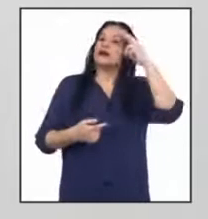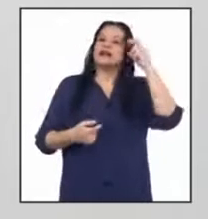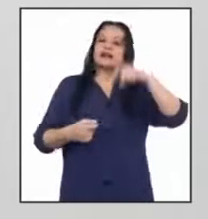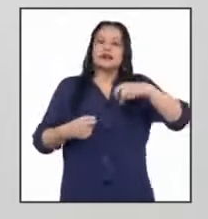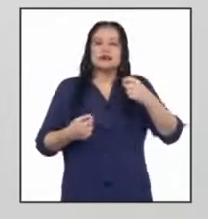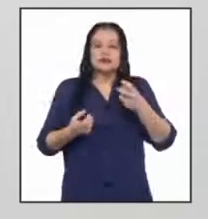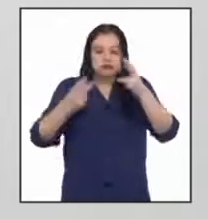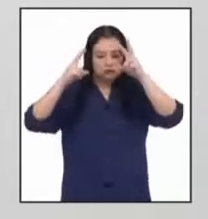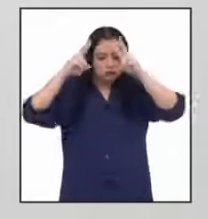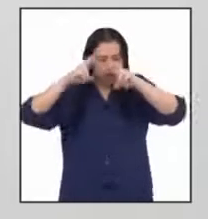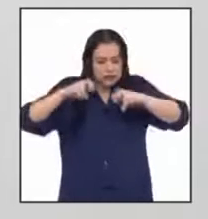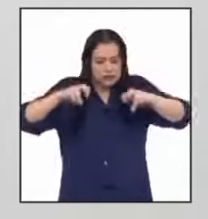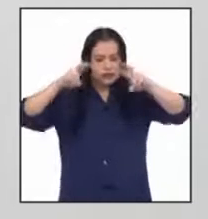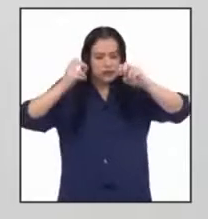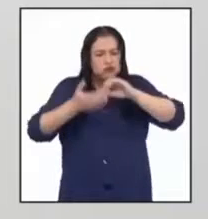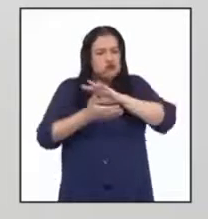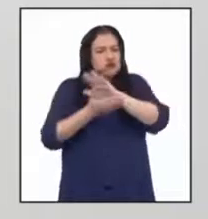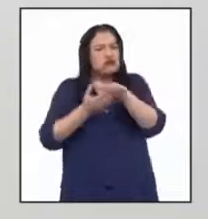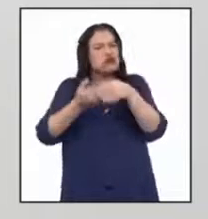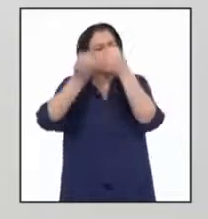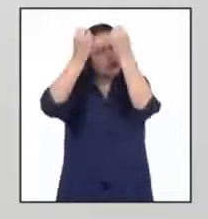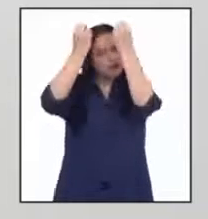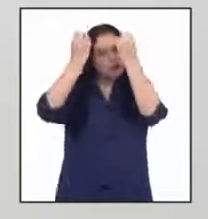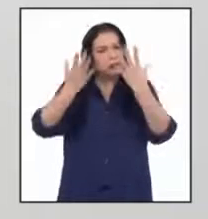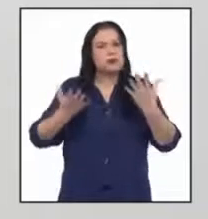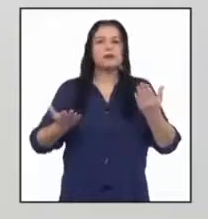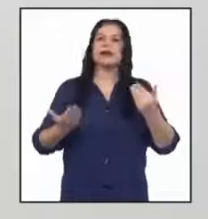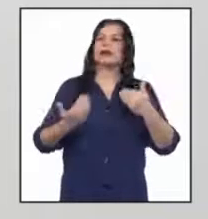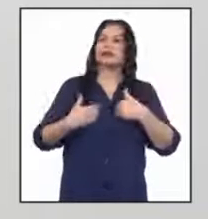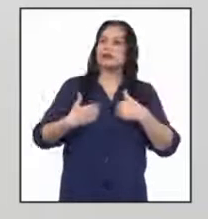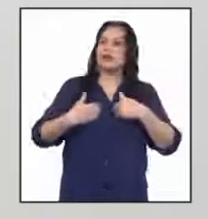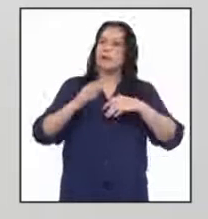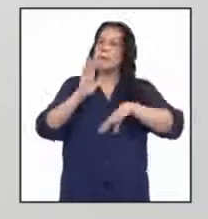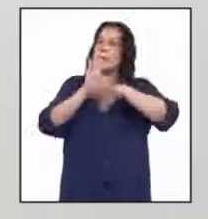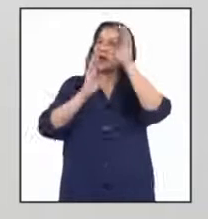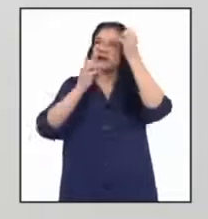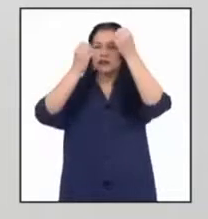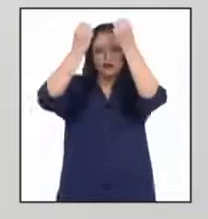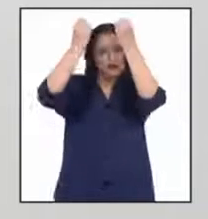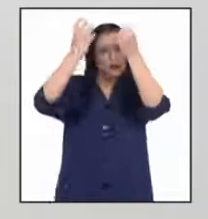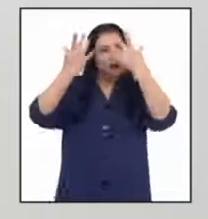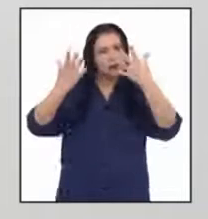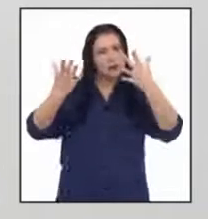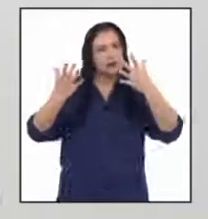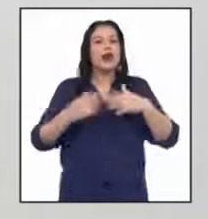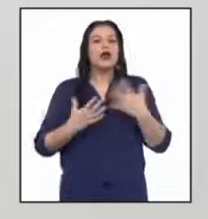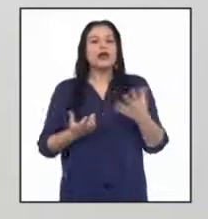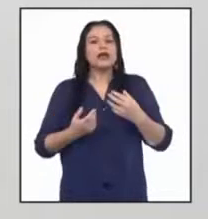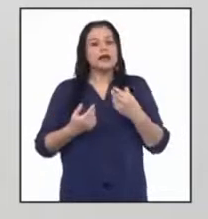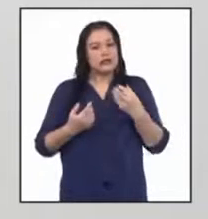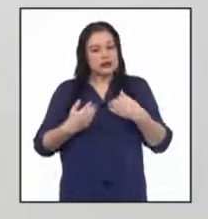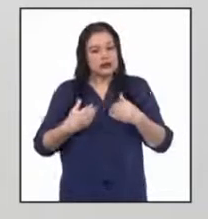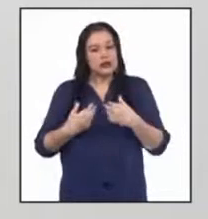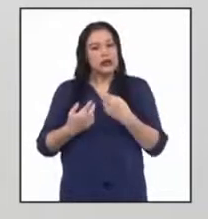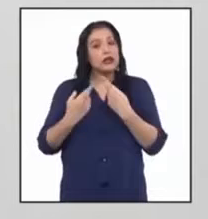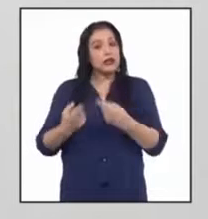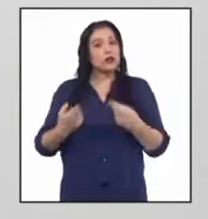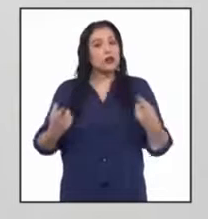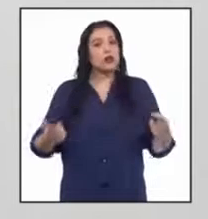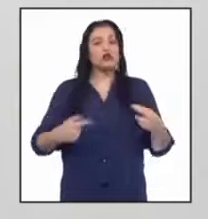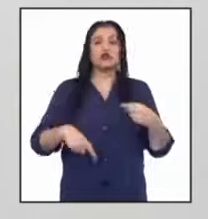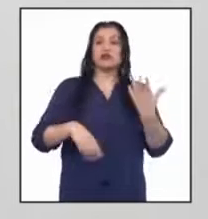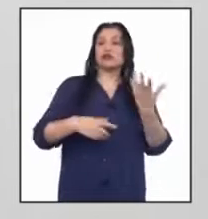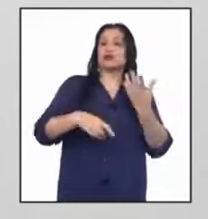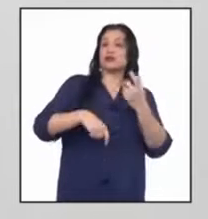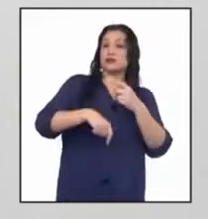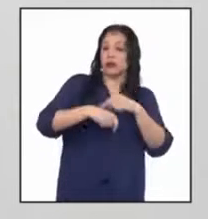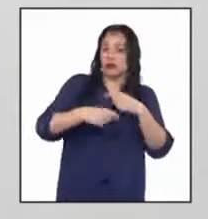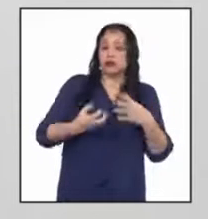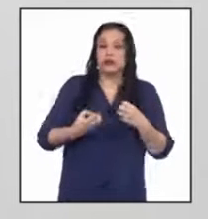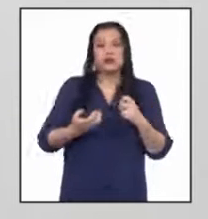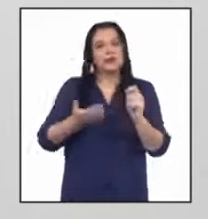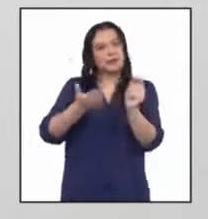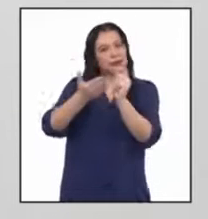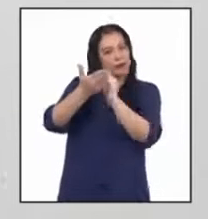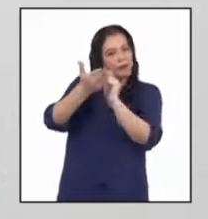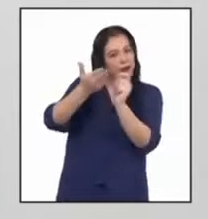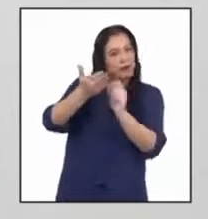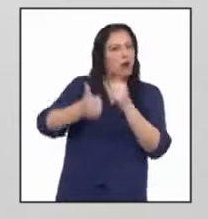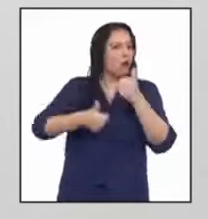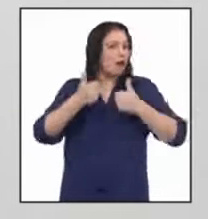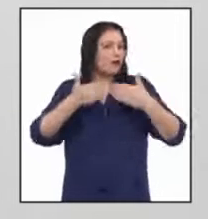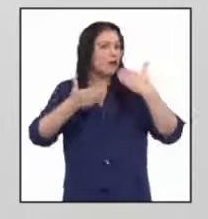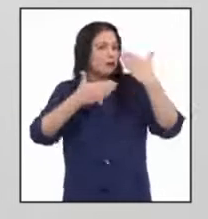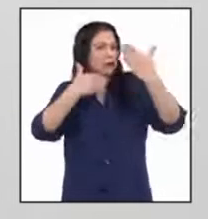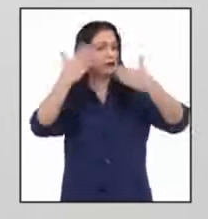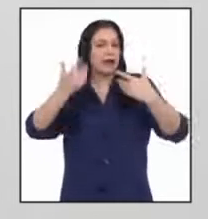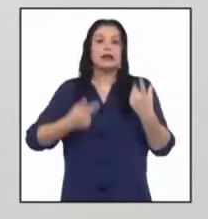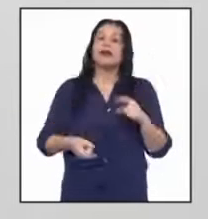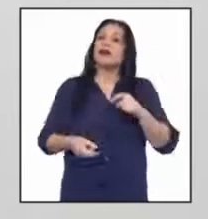investigar todo lo que puedas para poder tener mayor información y recursos al momento de redactar tu monólogo. Recuerden